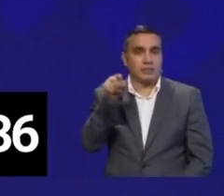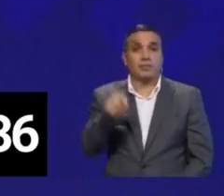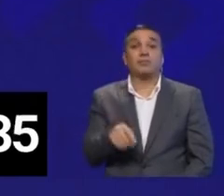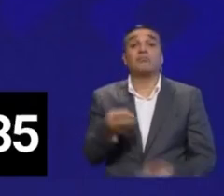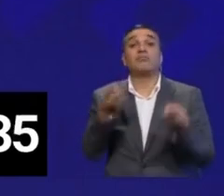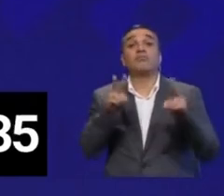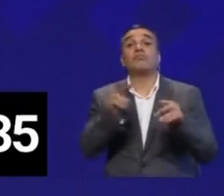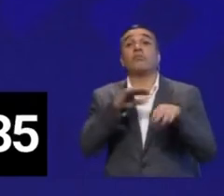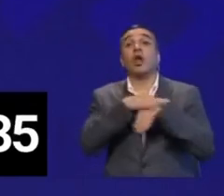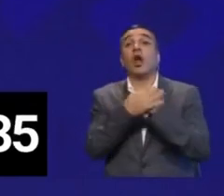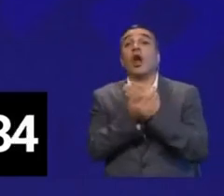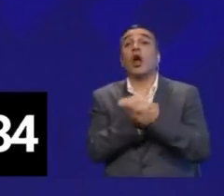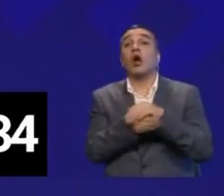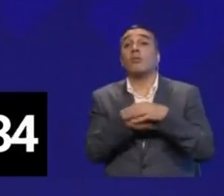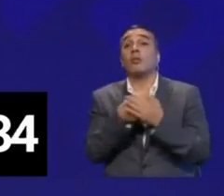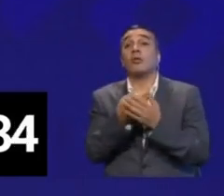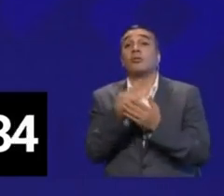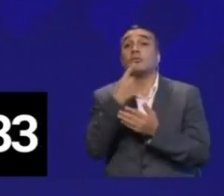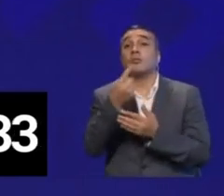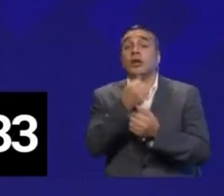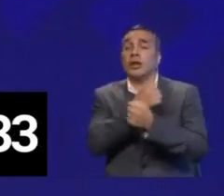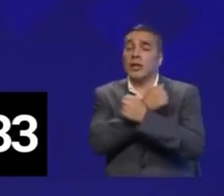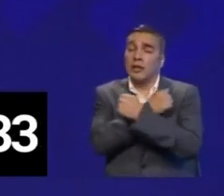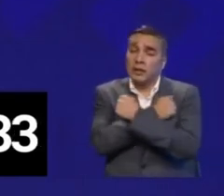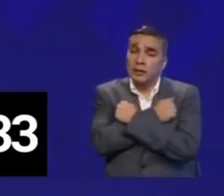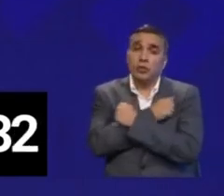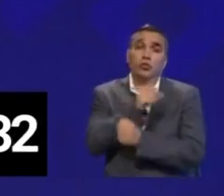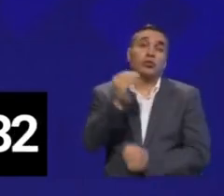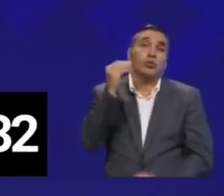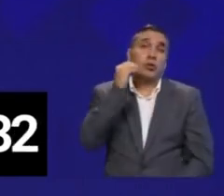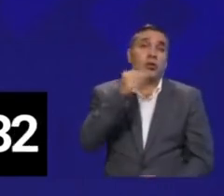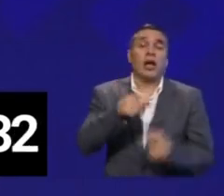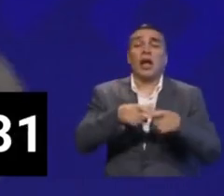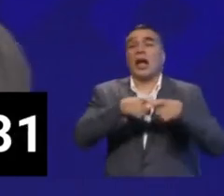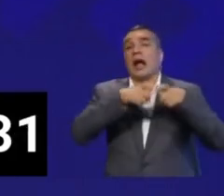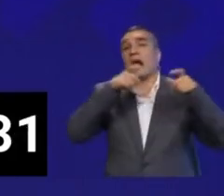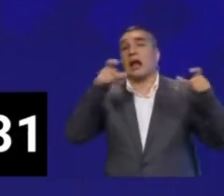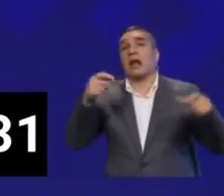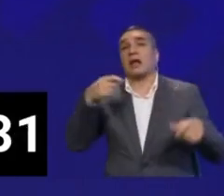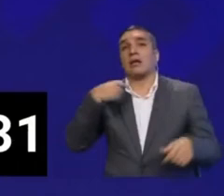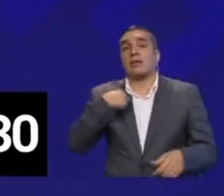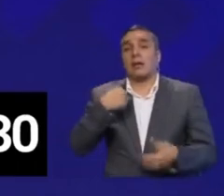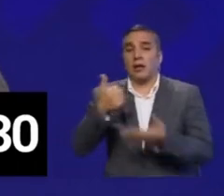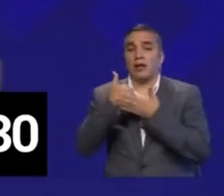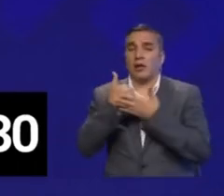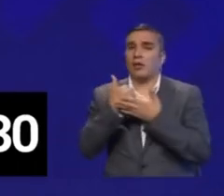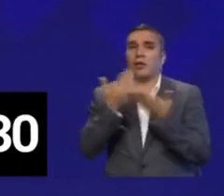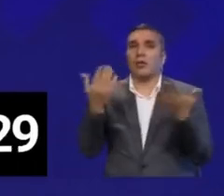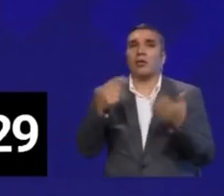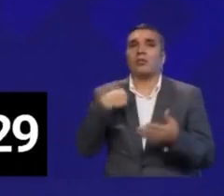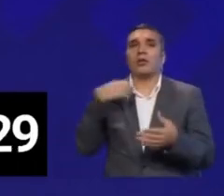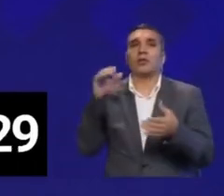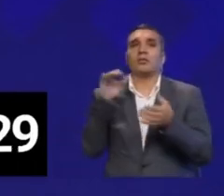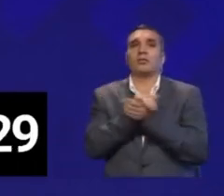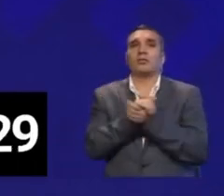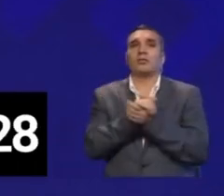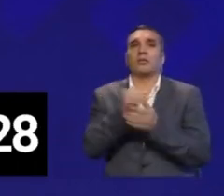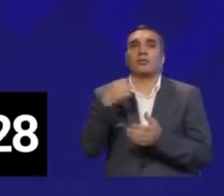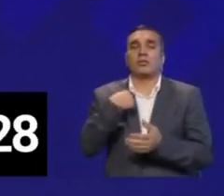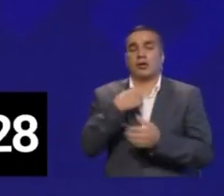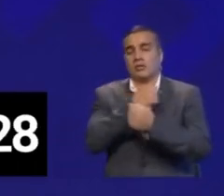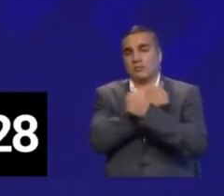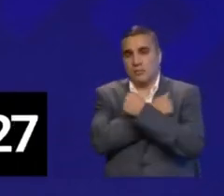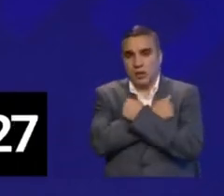Y quiero aprovechar y mandarle un abrazo y un beso muy grande a mi ayuda idónea, a mi esposa, a mi